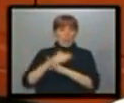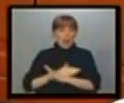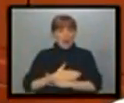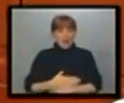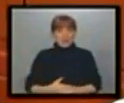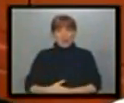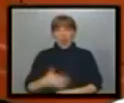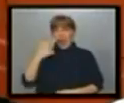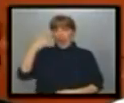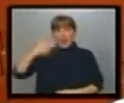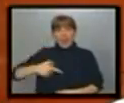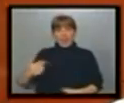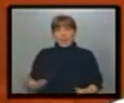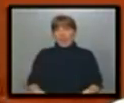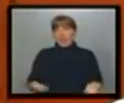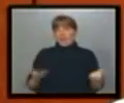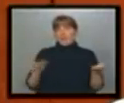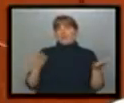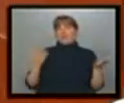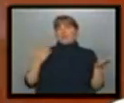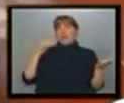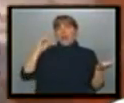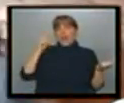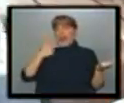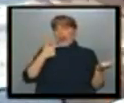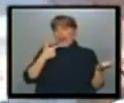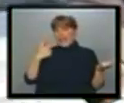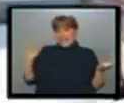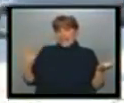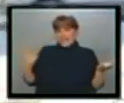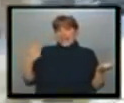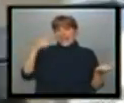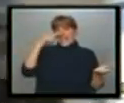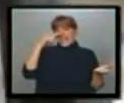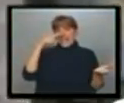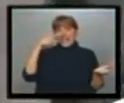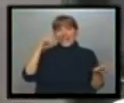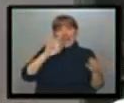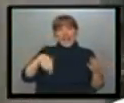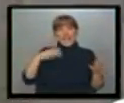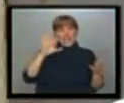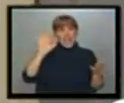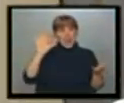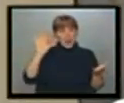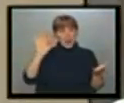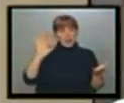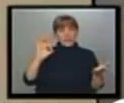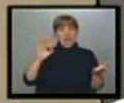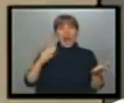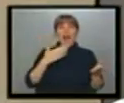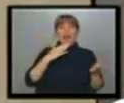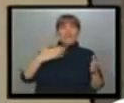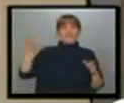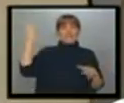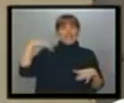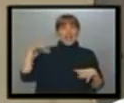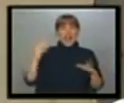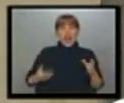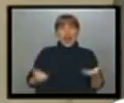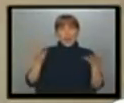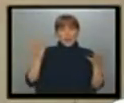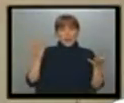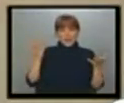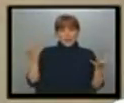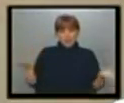que ha aumentado la nafta. En este caso el gas está saliendo 7,50 y en abril fue el último aumento. Pero claro,